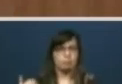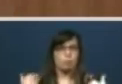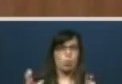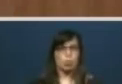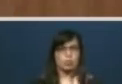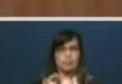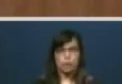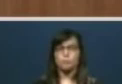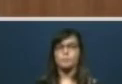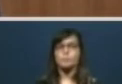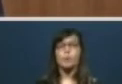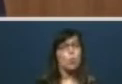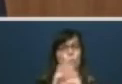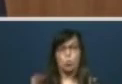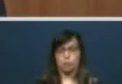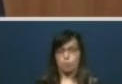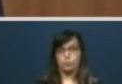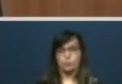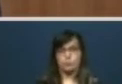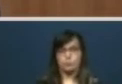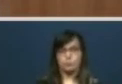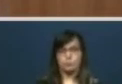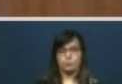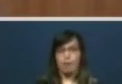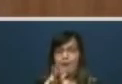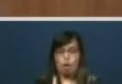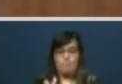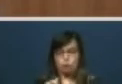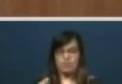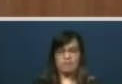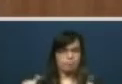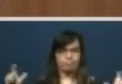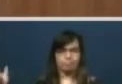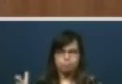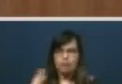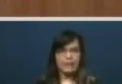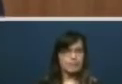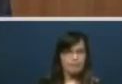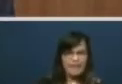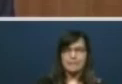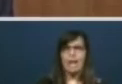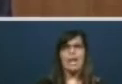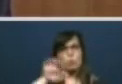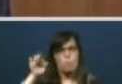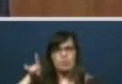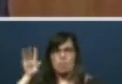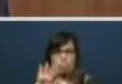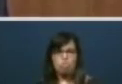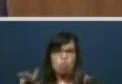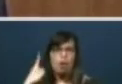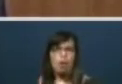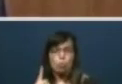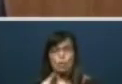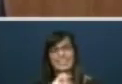último lugar teniendo en cuenta la actual pérdida de población en toda españa' y en muchas regiones europeas una tercera línea